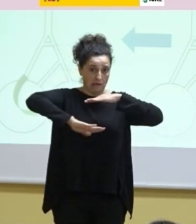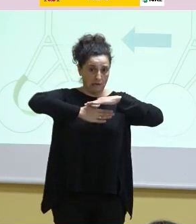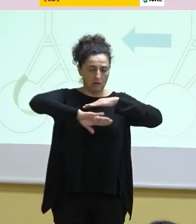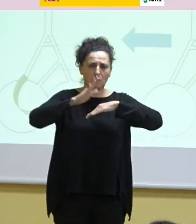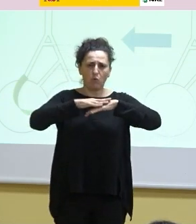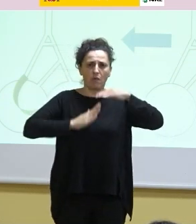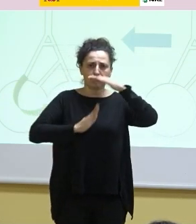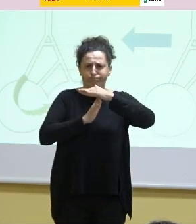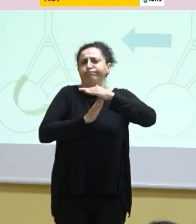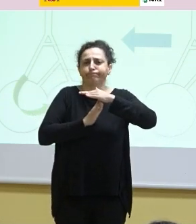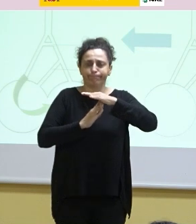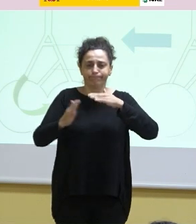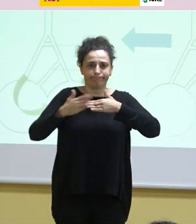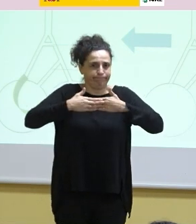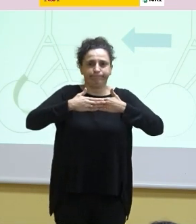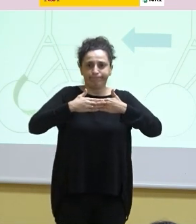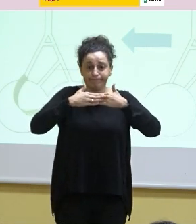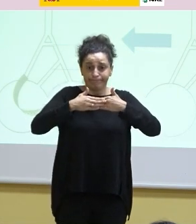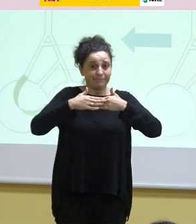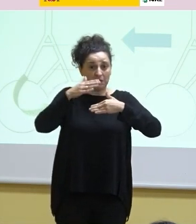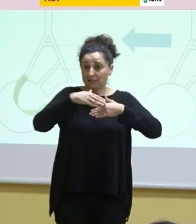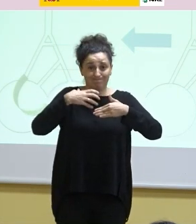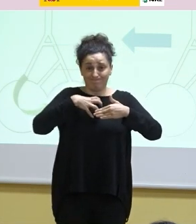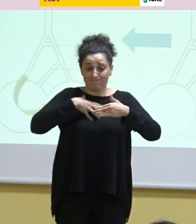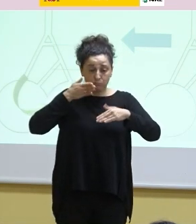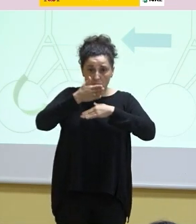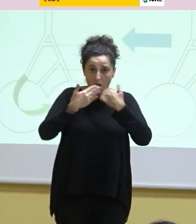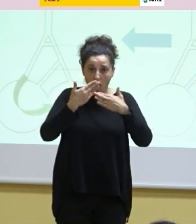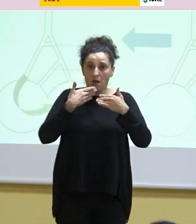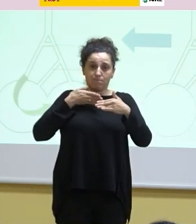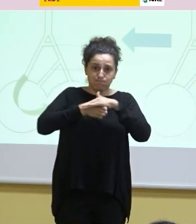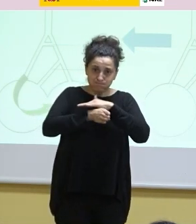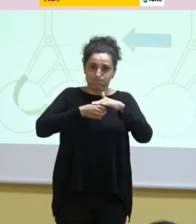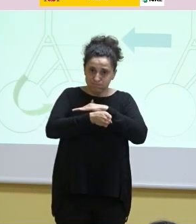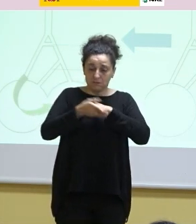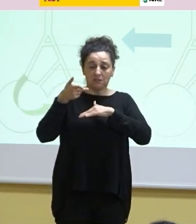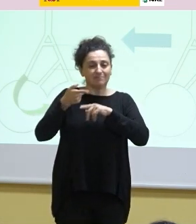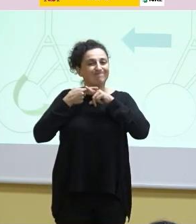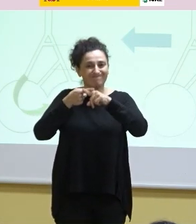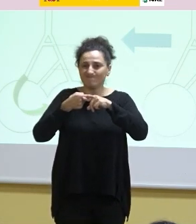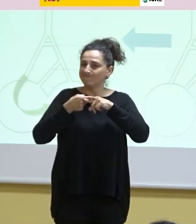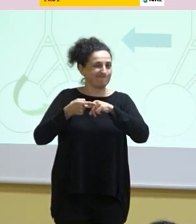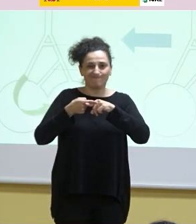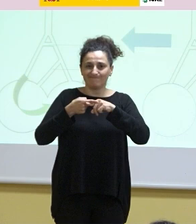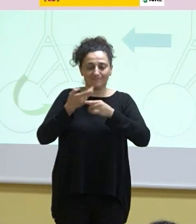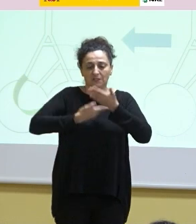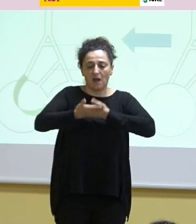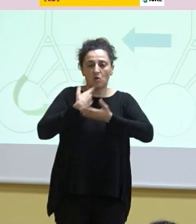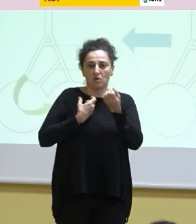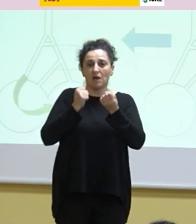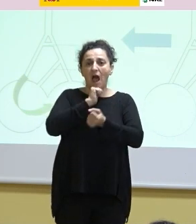pueden colapsar. Y cuando se colapsan, ahí no entra aire y ese alvéolo no participa en el intercambio de